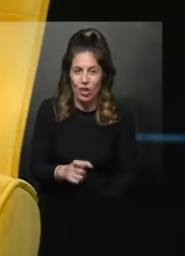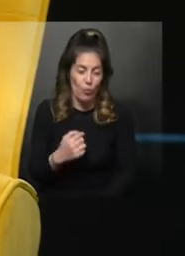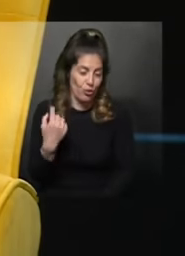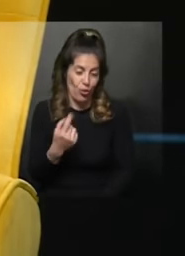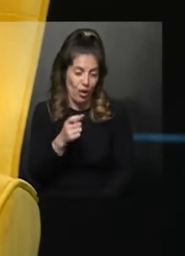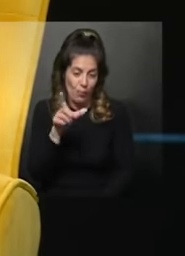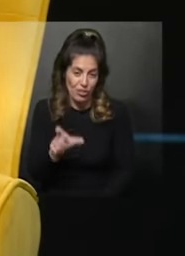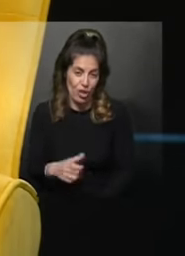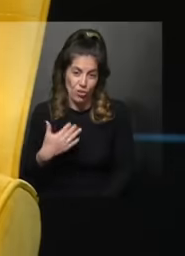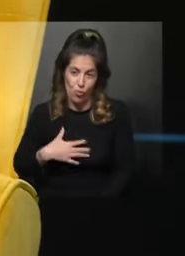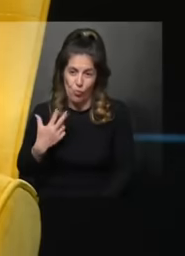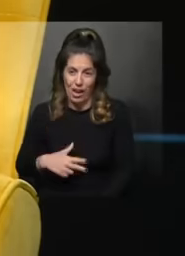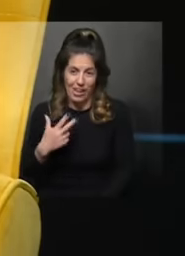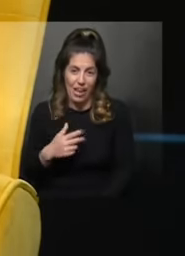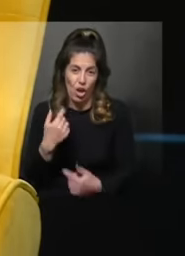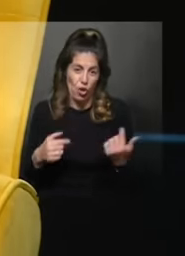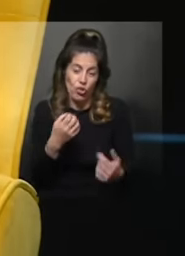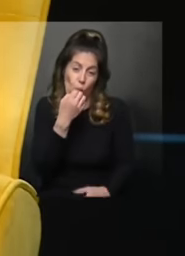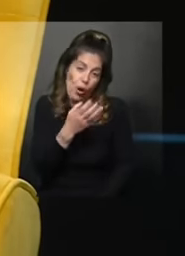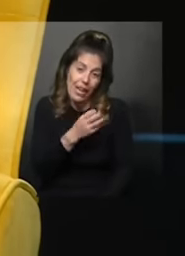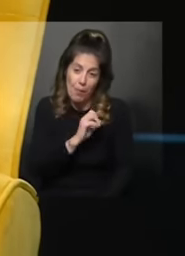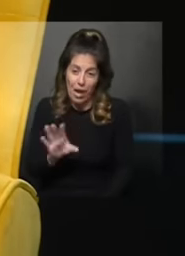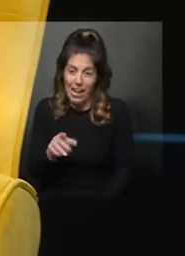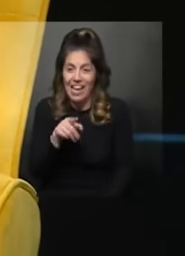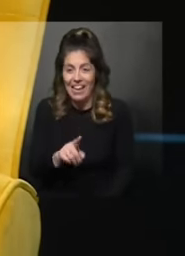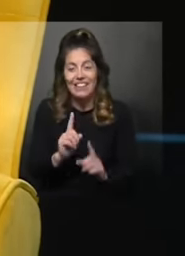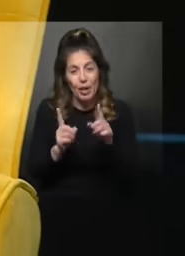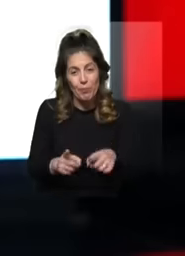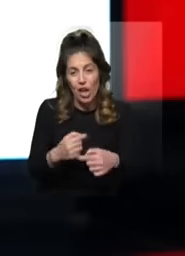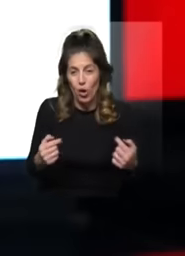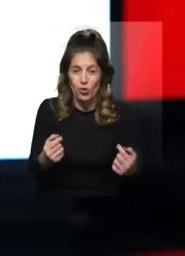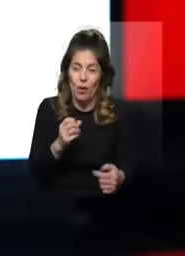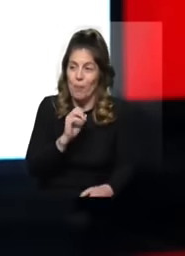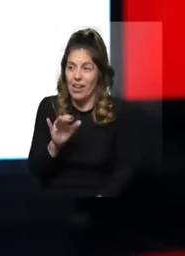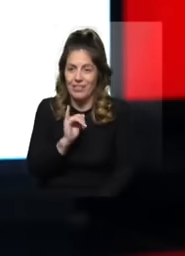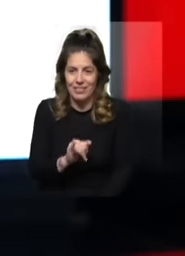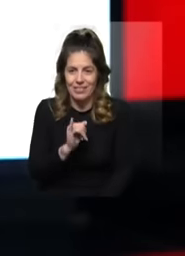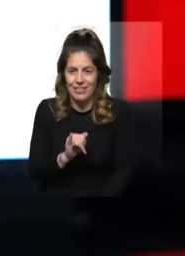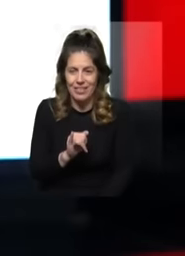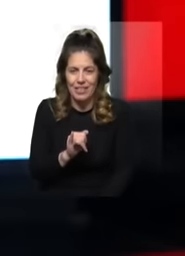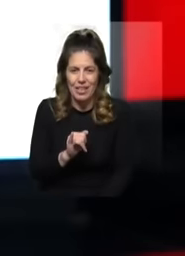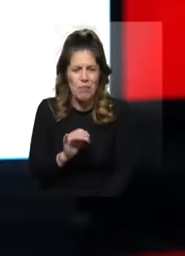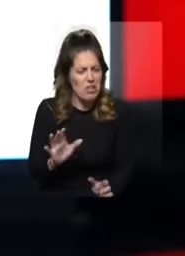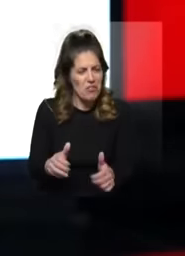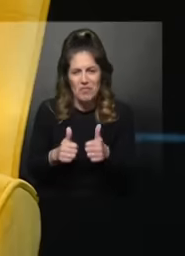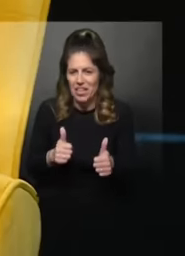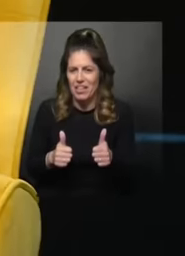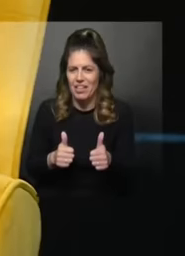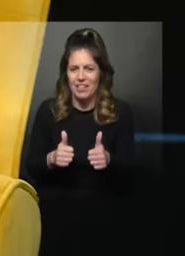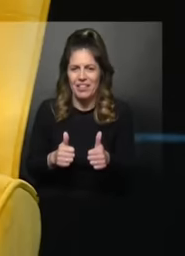seres humanos, teníamos luces y sombras. Él tenía sus sombras también, pero las tratábamos muy bien. Es